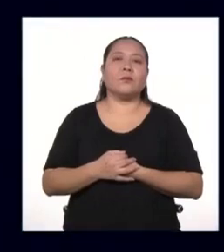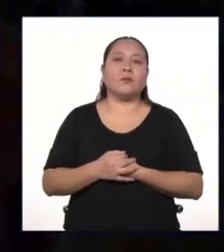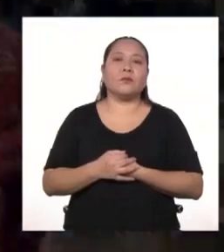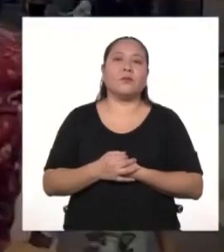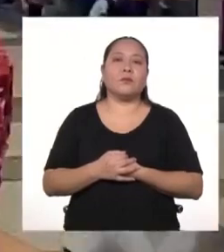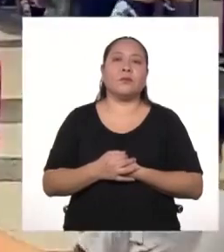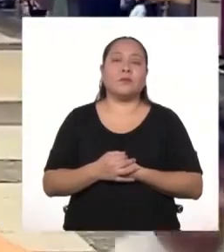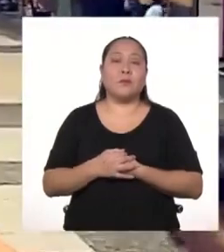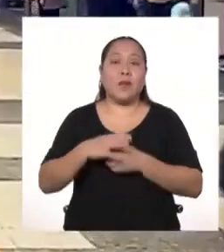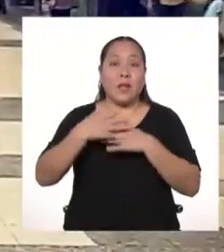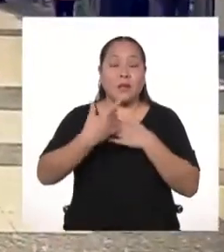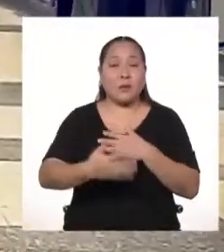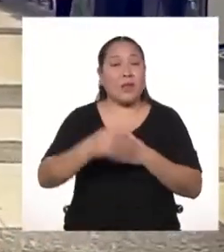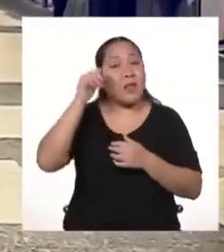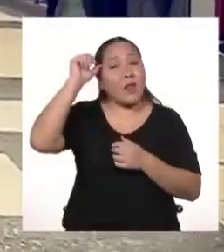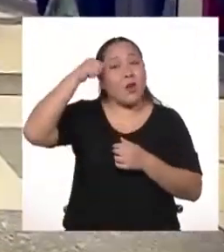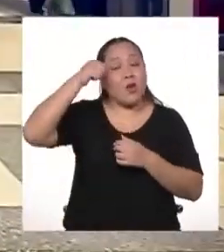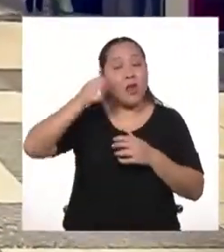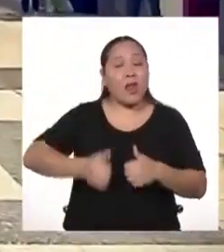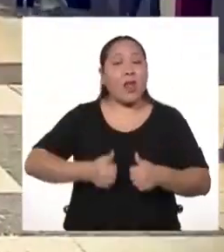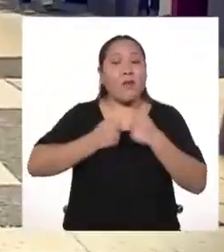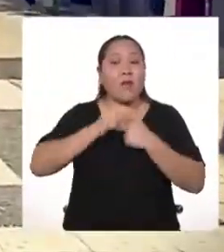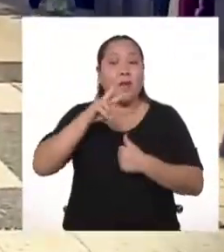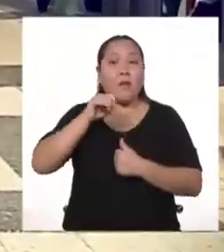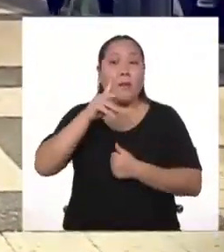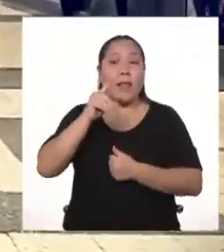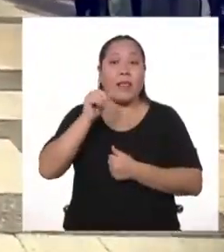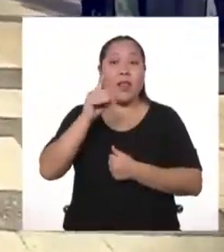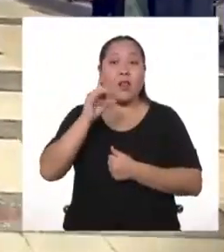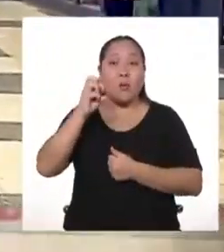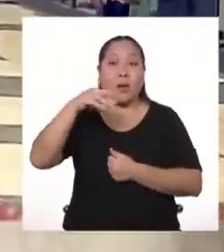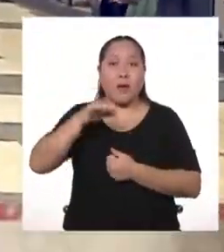Luego de haber repasado la vida de Abraham Valdelomar, nos parece